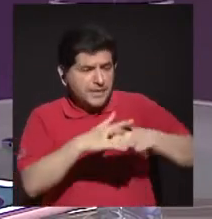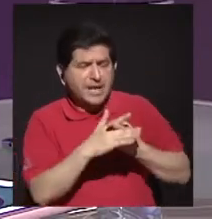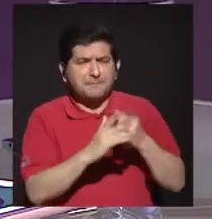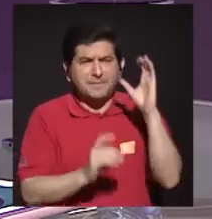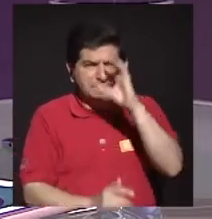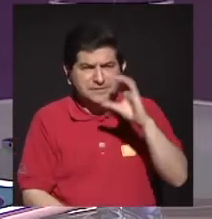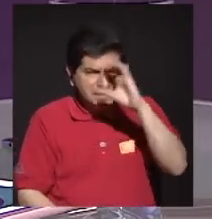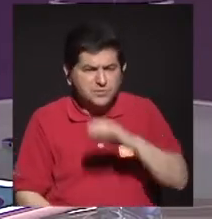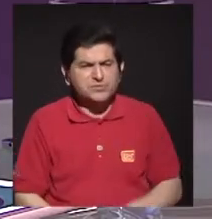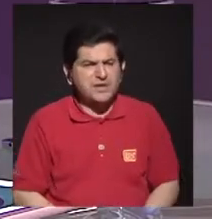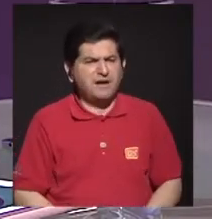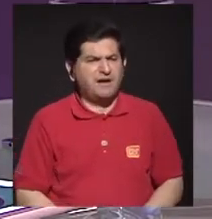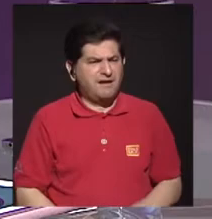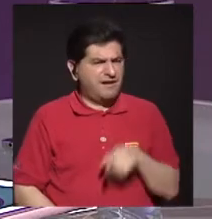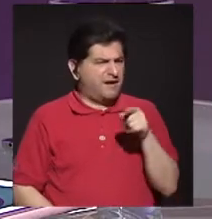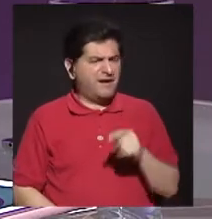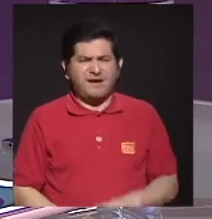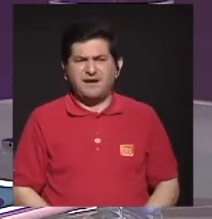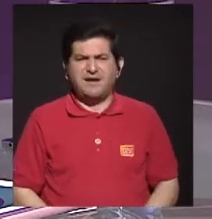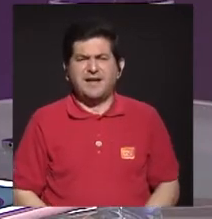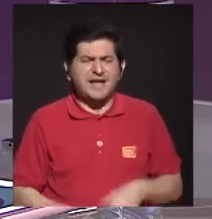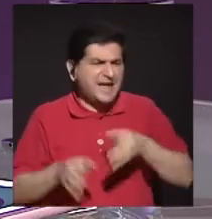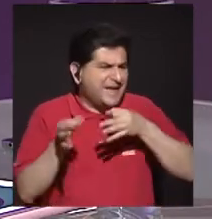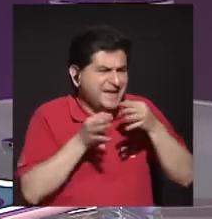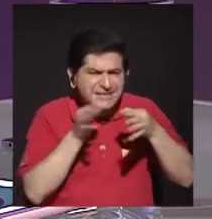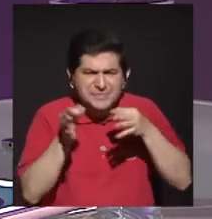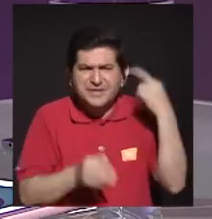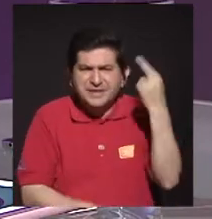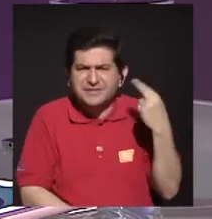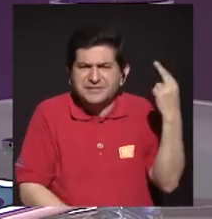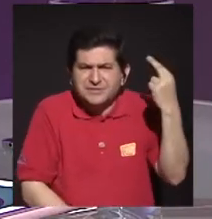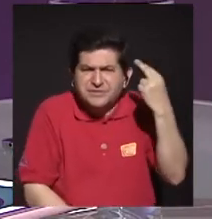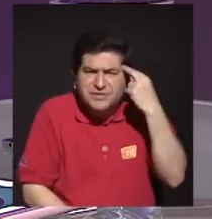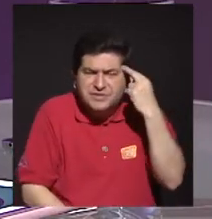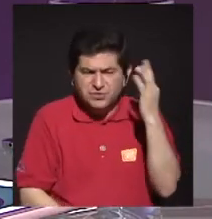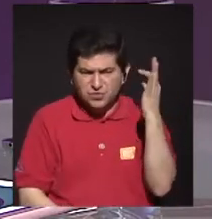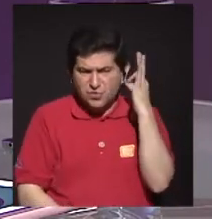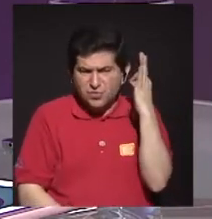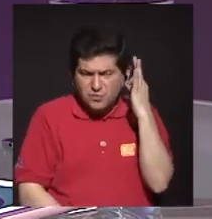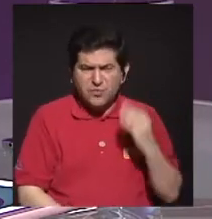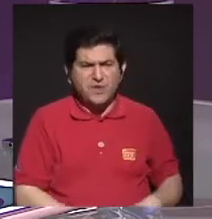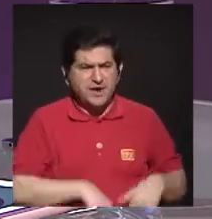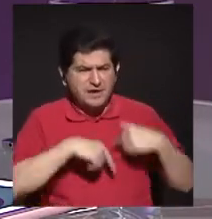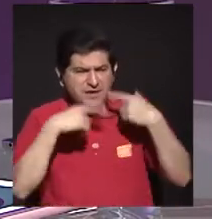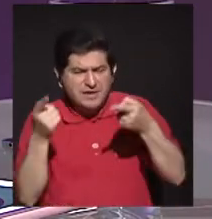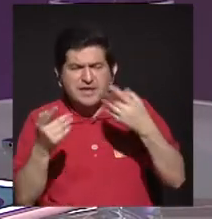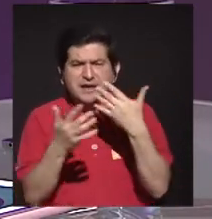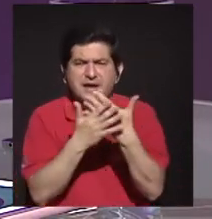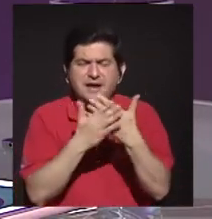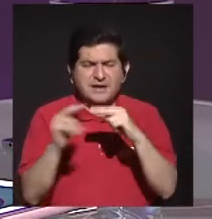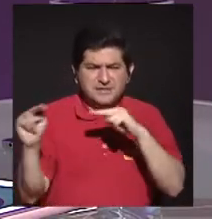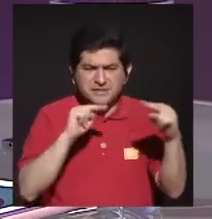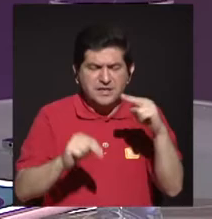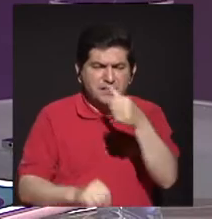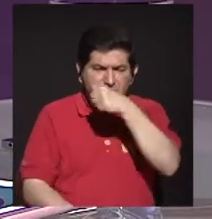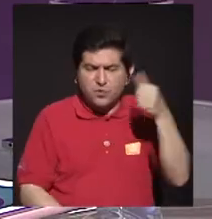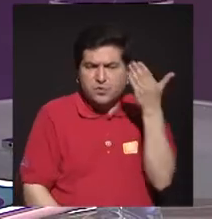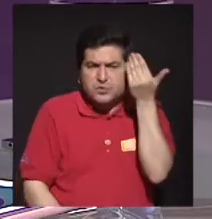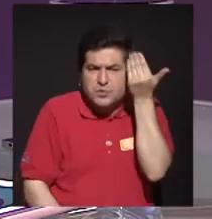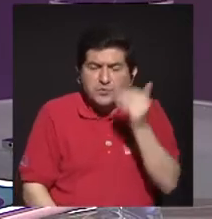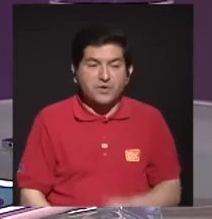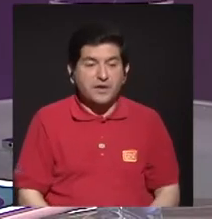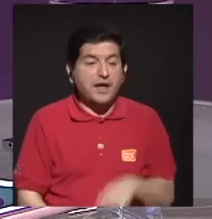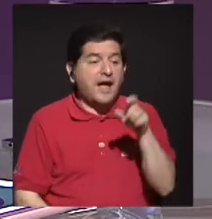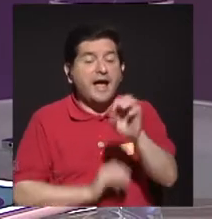buscar las explicaciones que trataban de darse del por qué las mujeres ingresaban a la cárcel por tráfico, estaban vinculadas a lo que